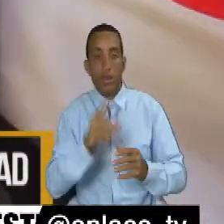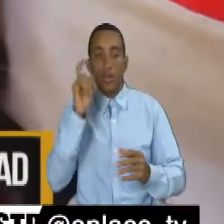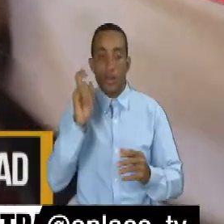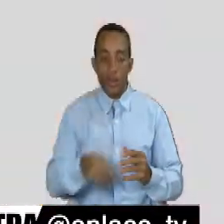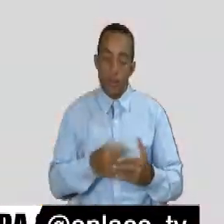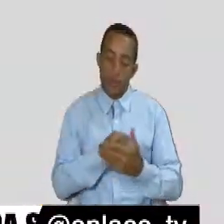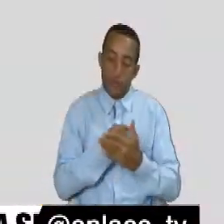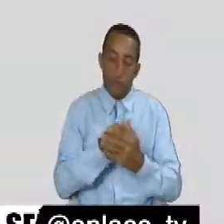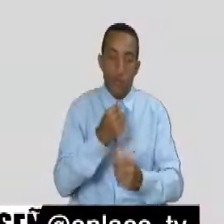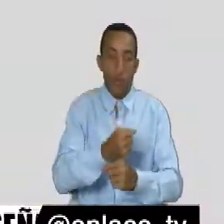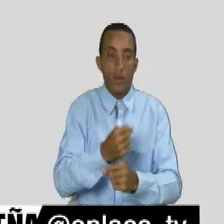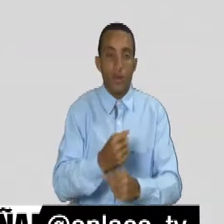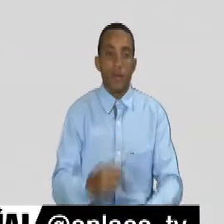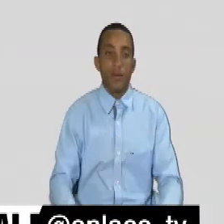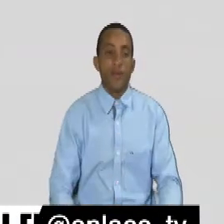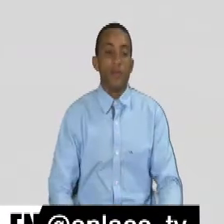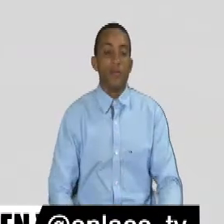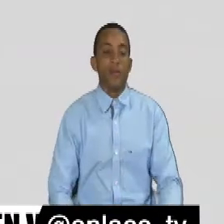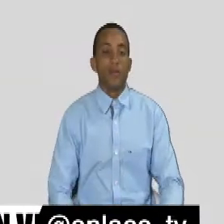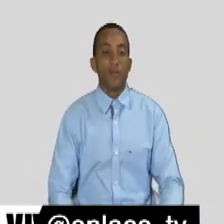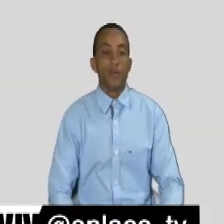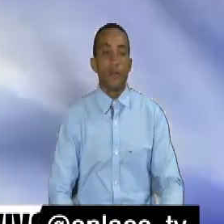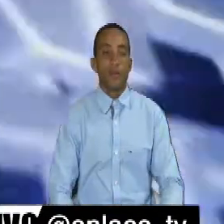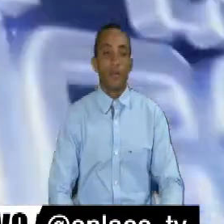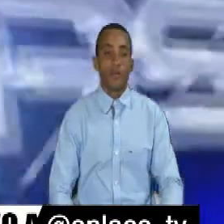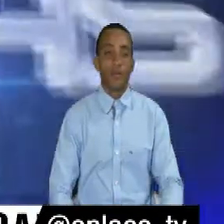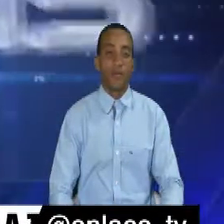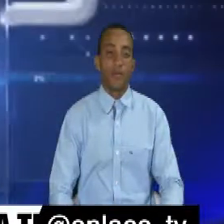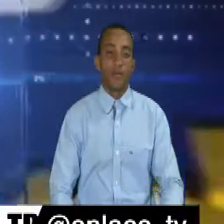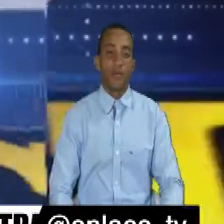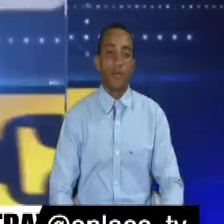trabajar. Con el patrocinio de Impala Terminals.